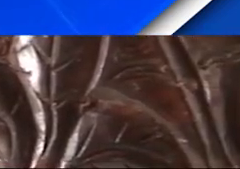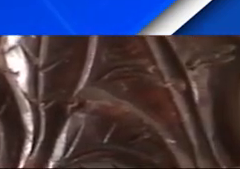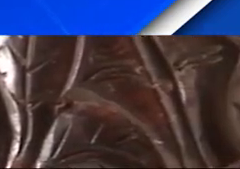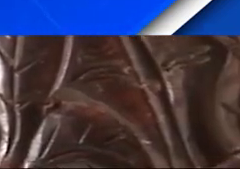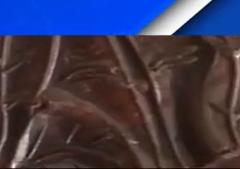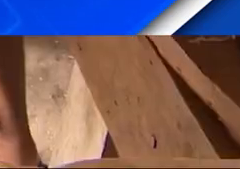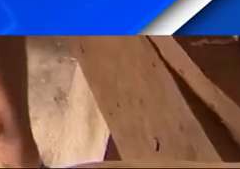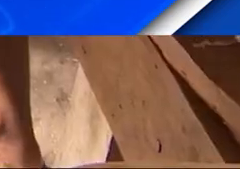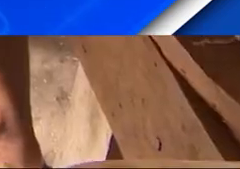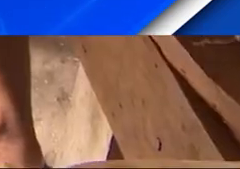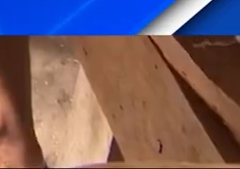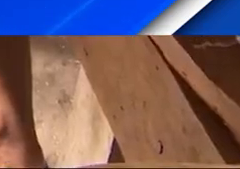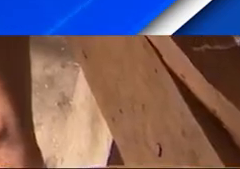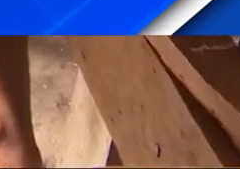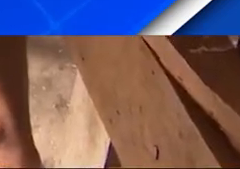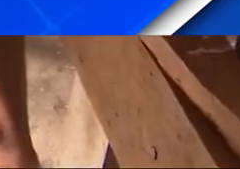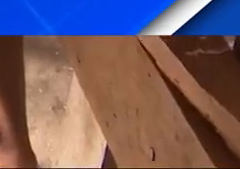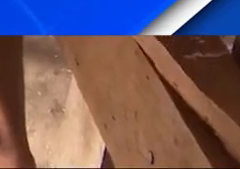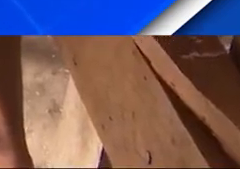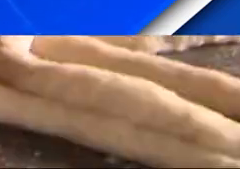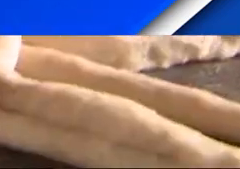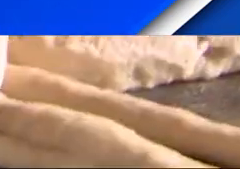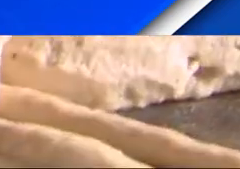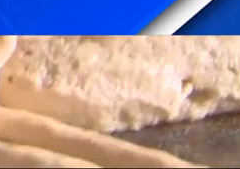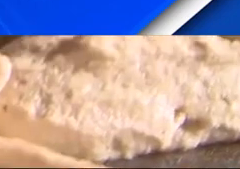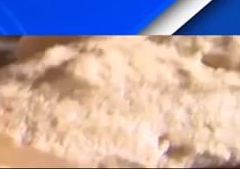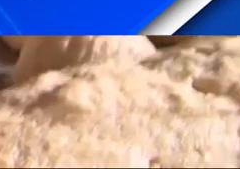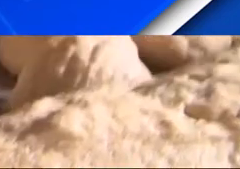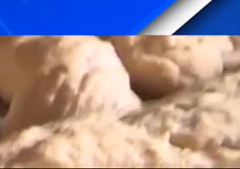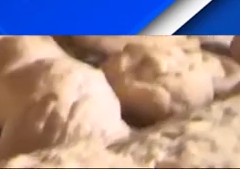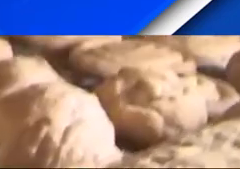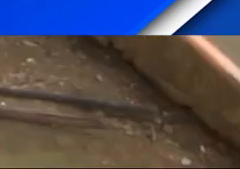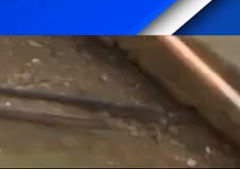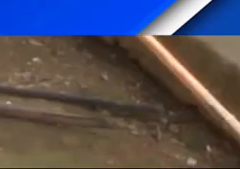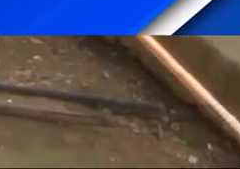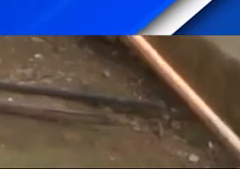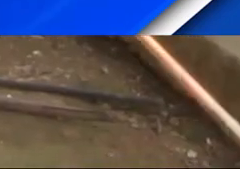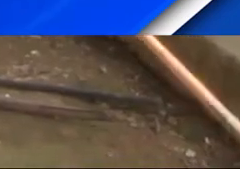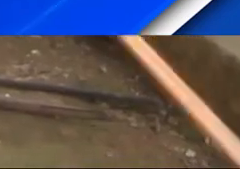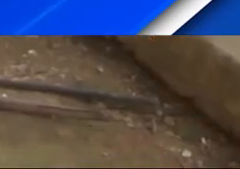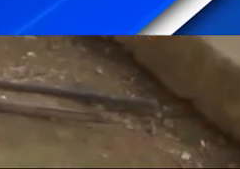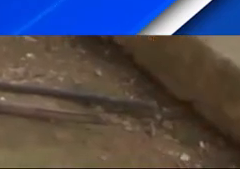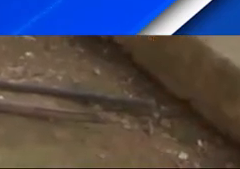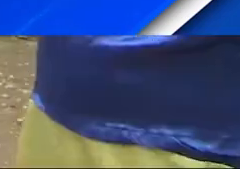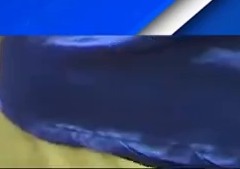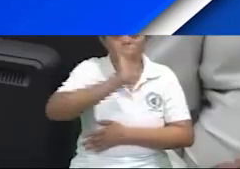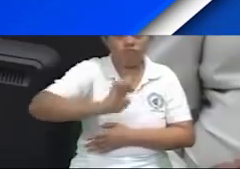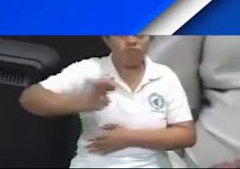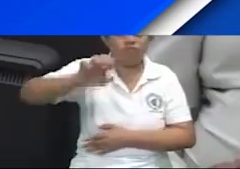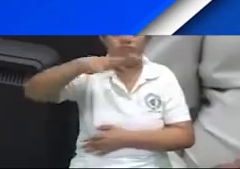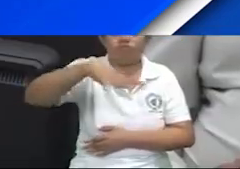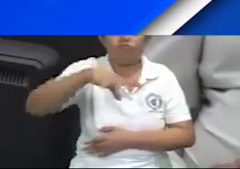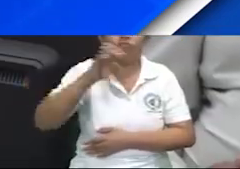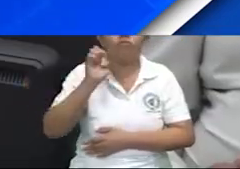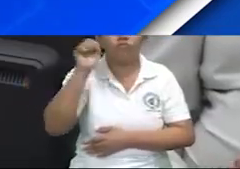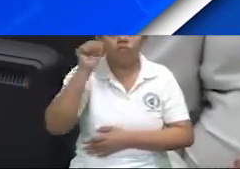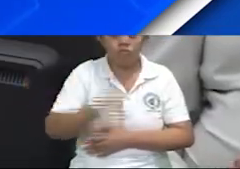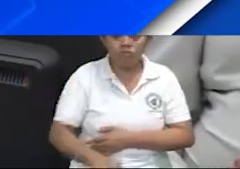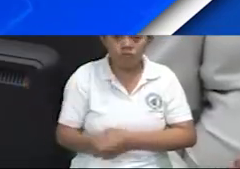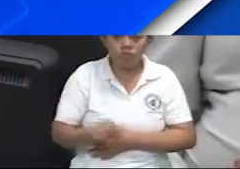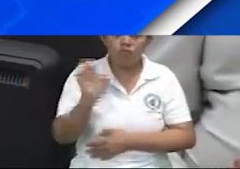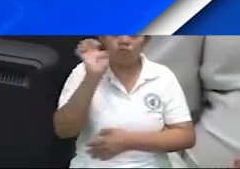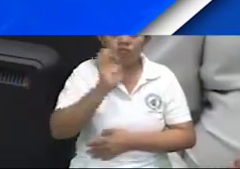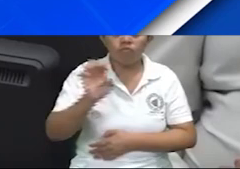en política de interculturalidad de los pueblos originarios y afrodescendientes del país. Hoy los